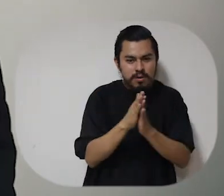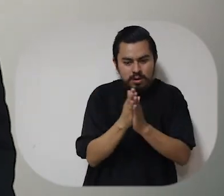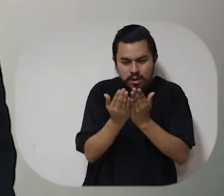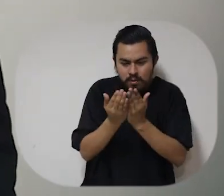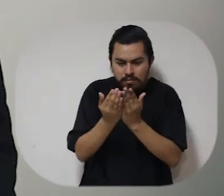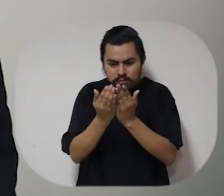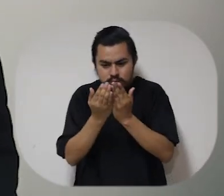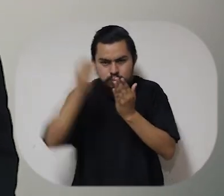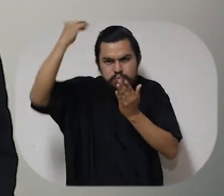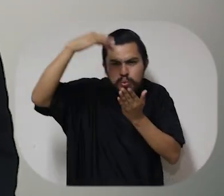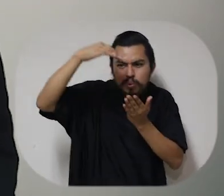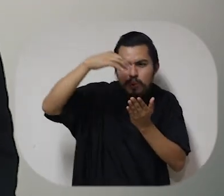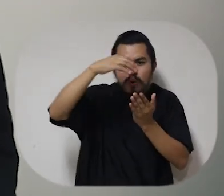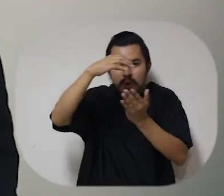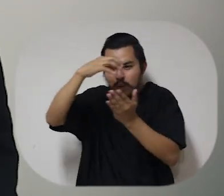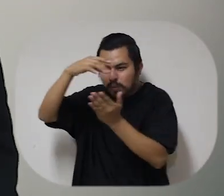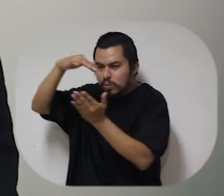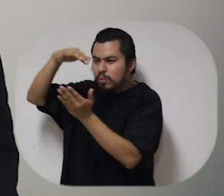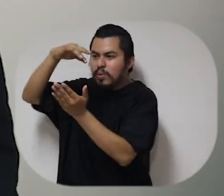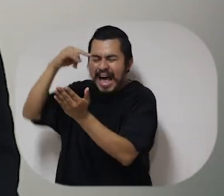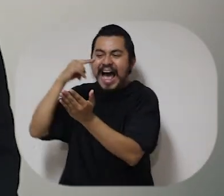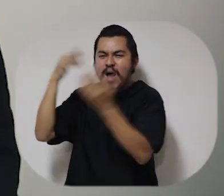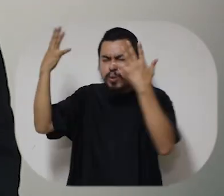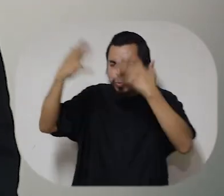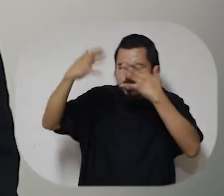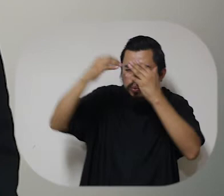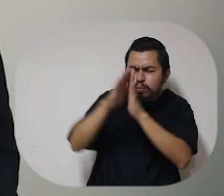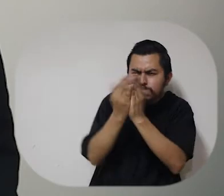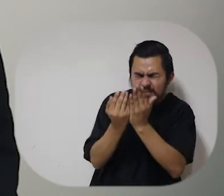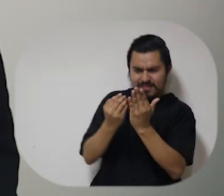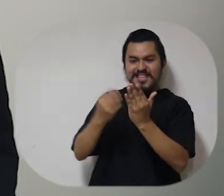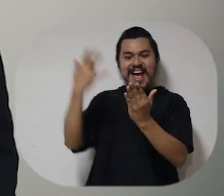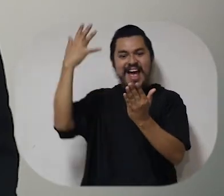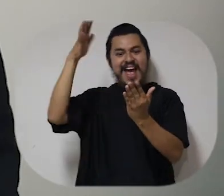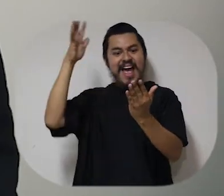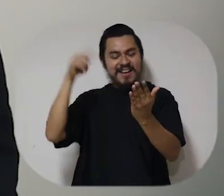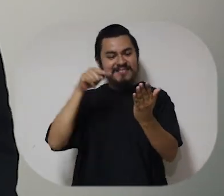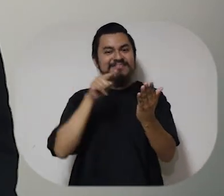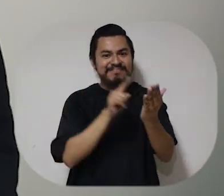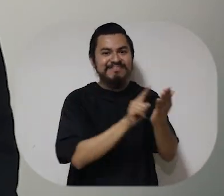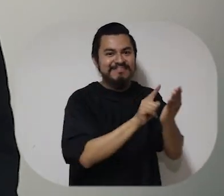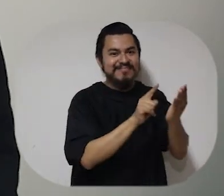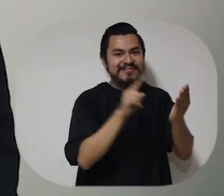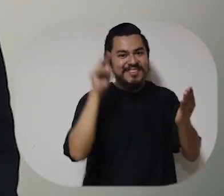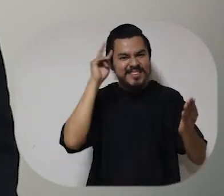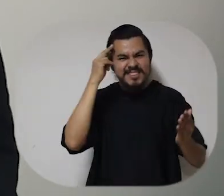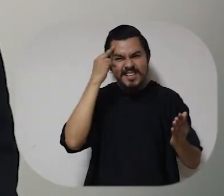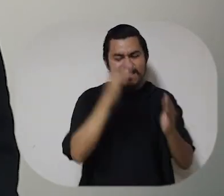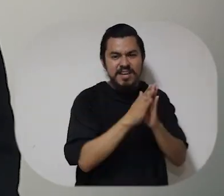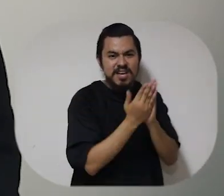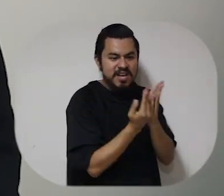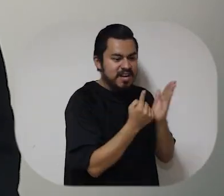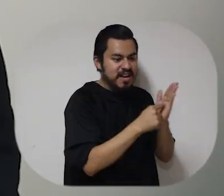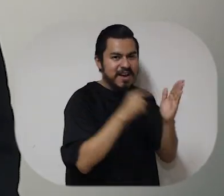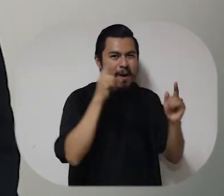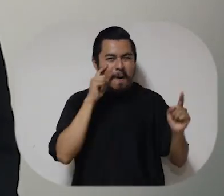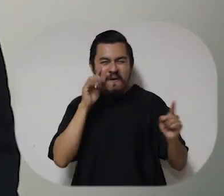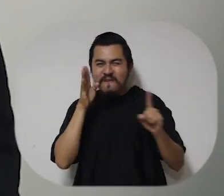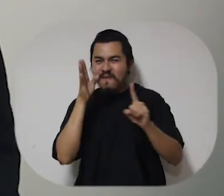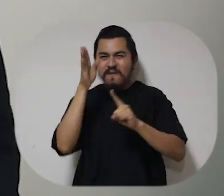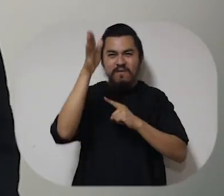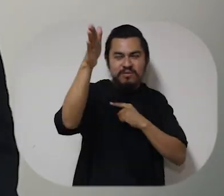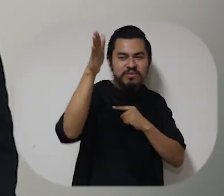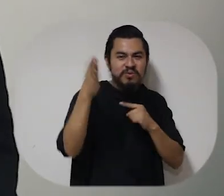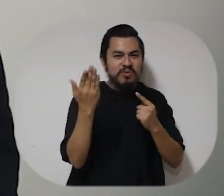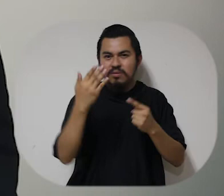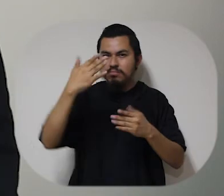decir, la Biblia nos está guiando. También este libro, que es la Biblia, es un libro de profecía y de